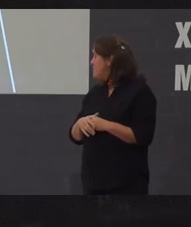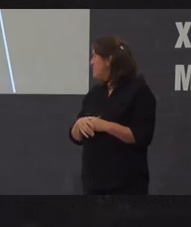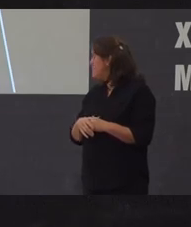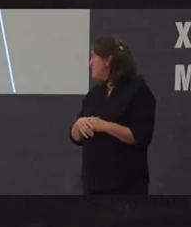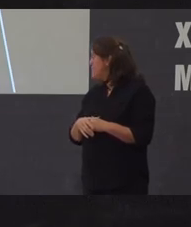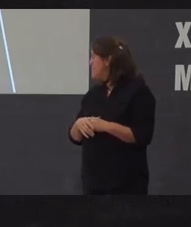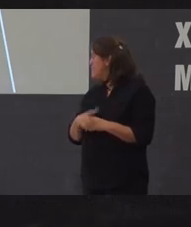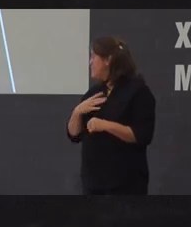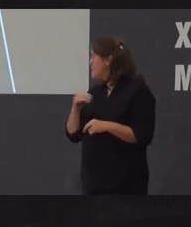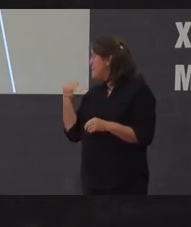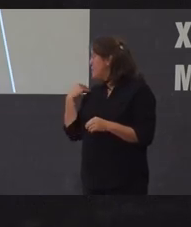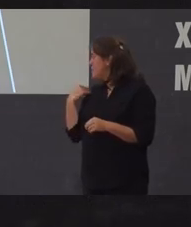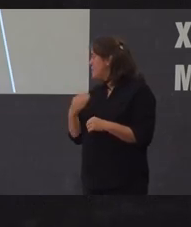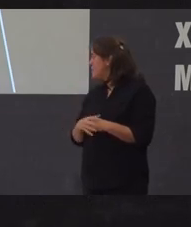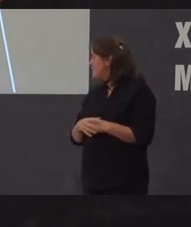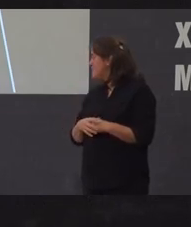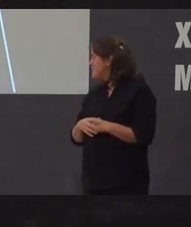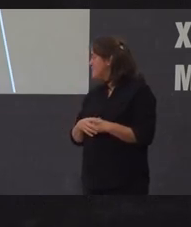pero...